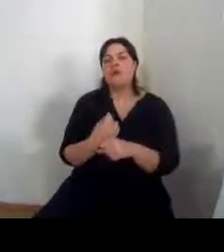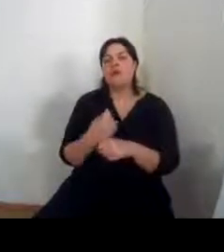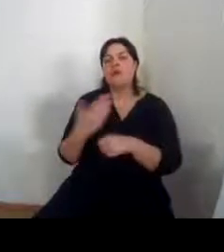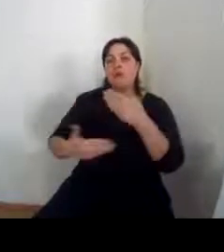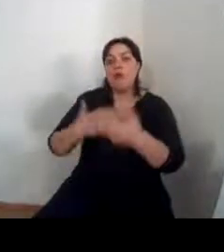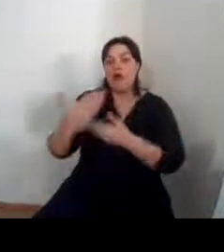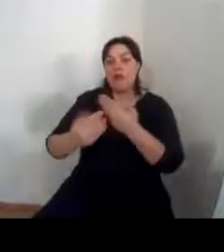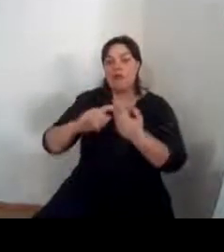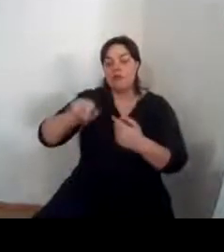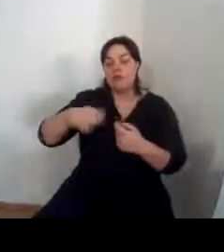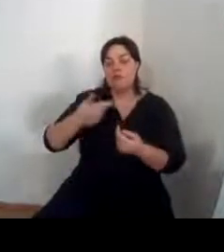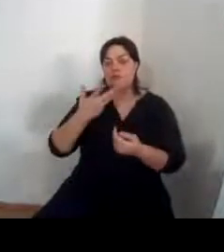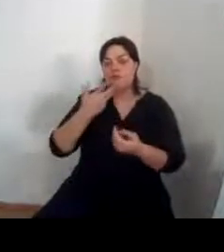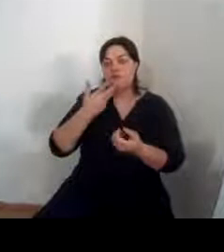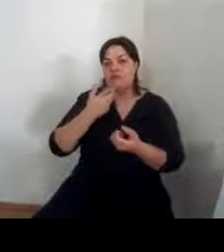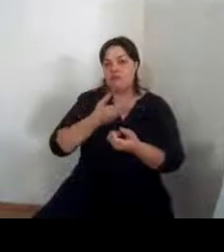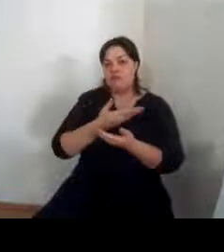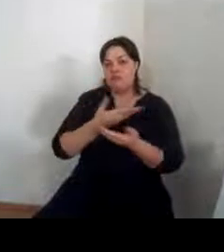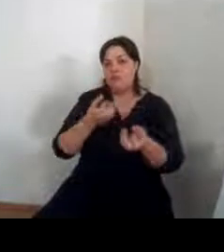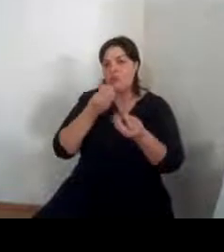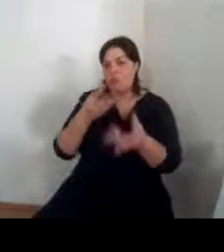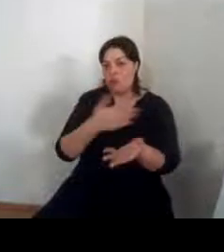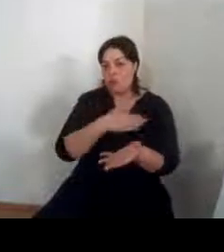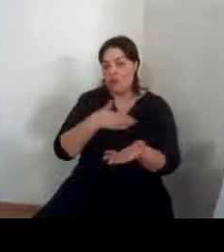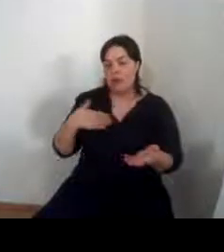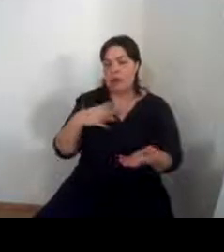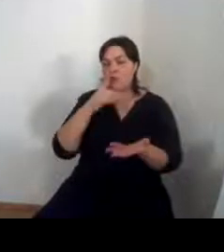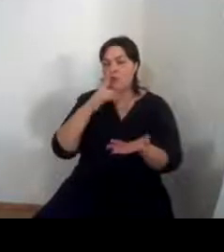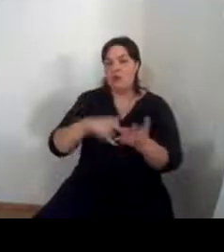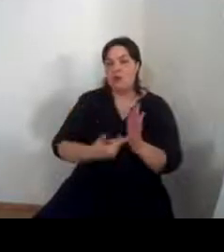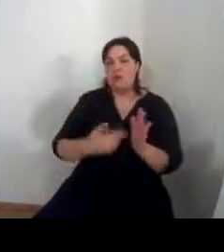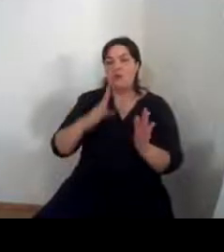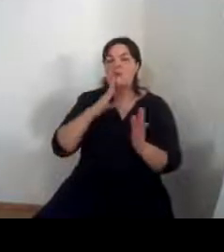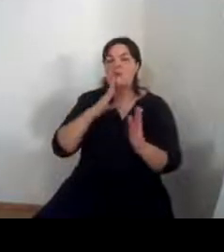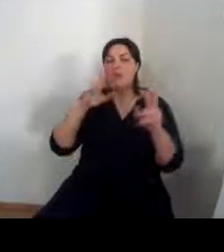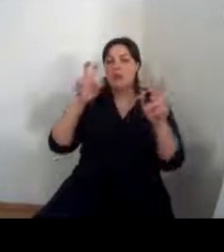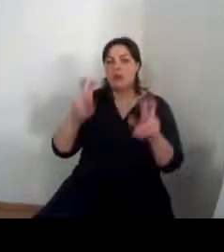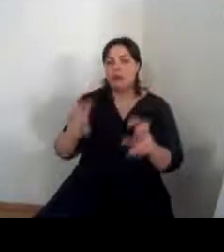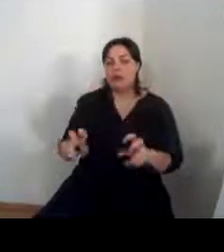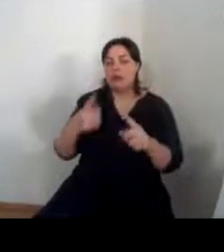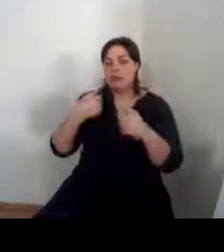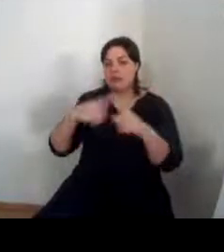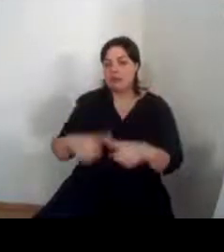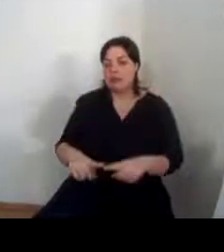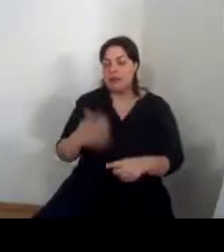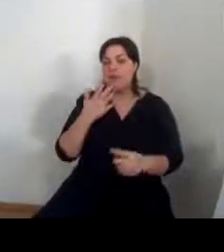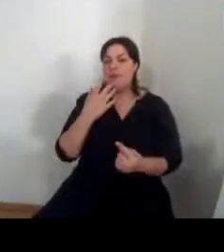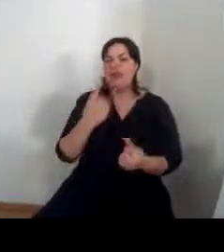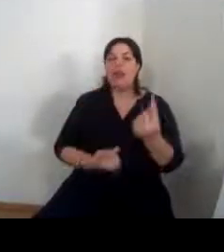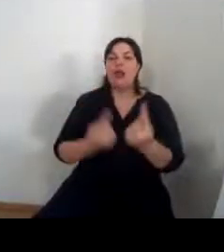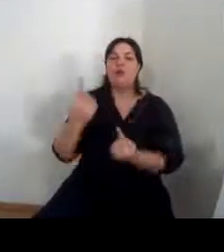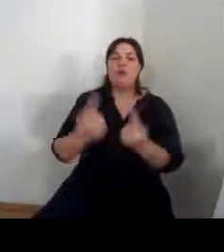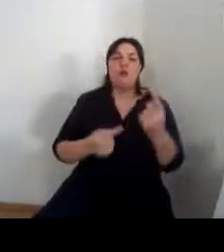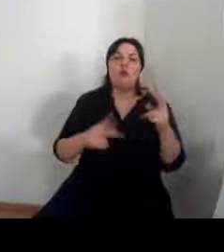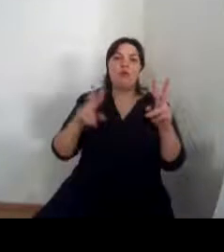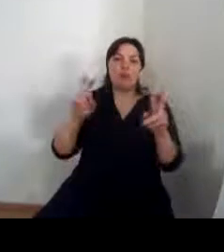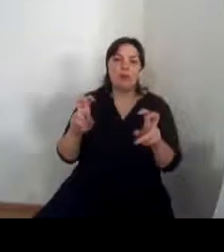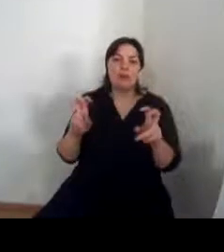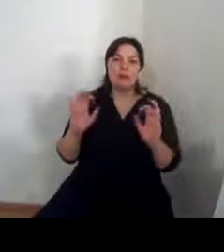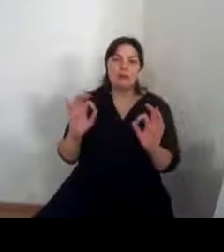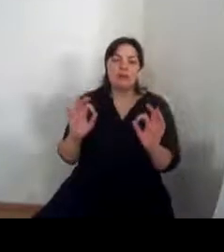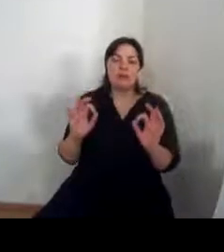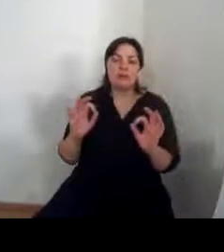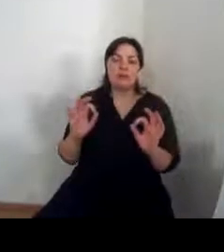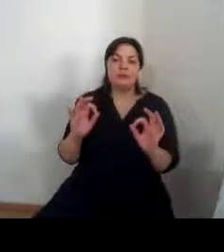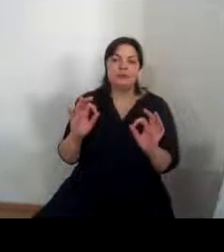cabo. Entre esos proyectos, pues como decía, que hay distintas temáticas, pues hay algunos que tienen una temática